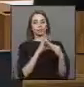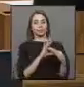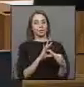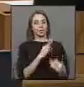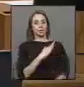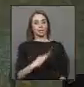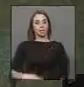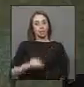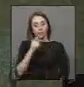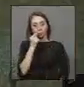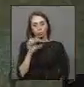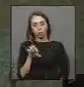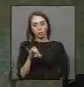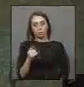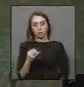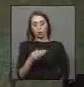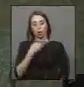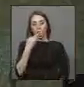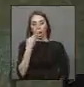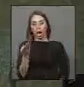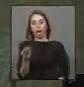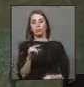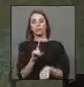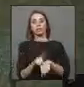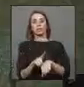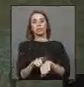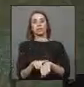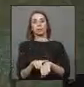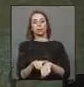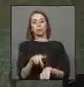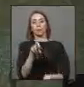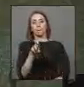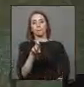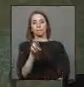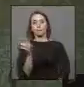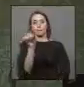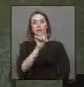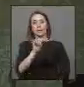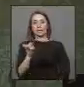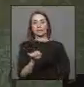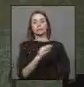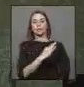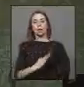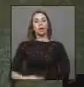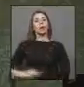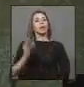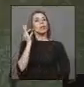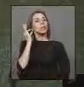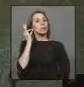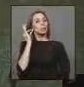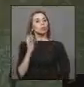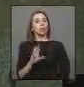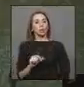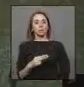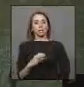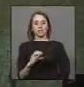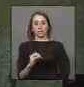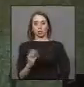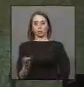Gracias, diputado Espejo. Tiene la palabra ahora, en el tiempo del Partido Socialista, la diputada señora Clemira